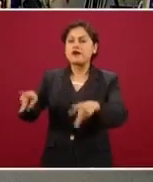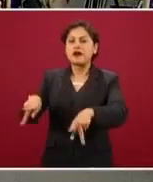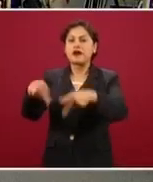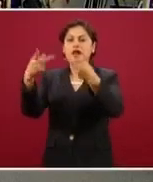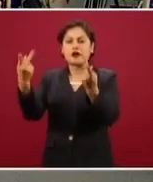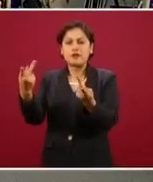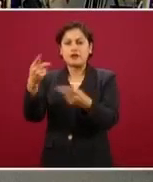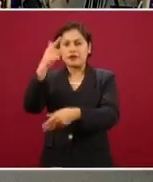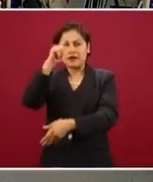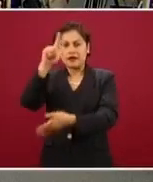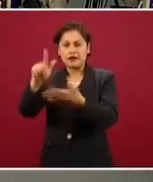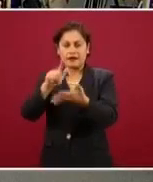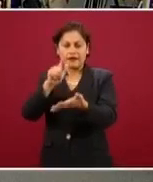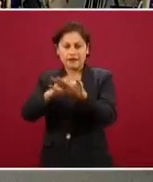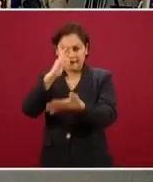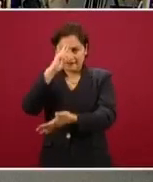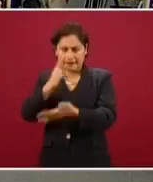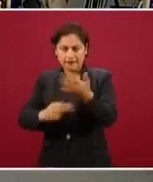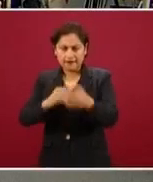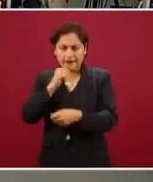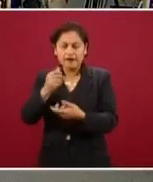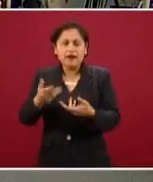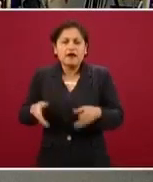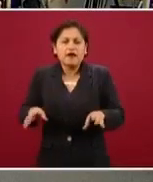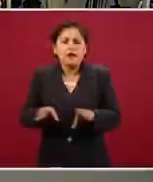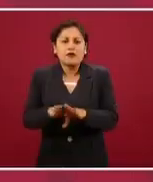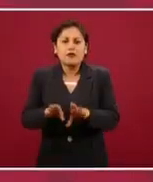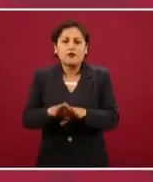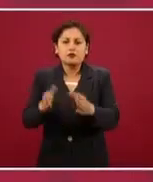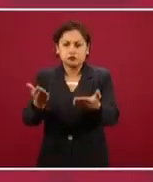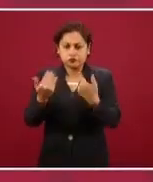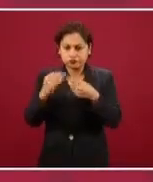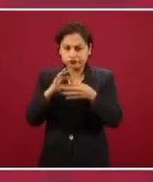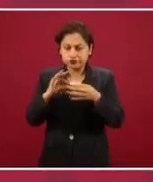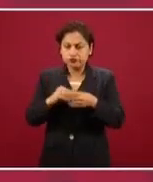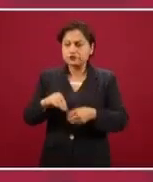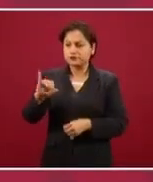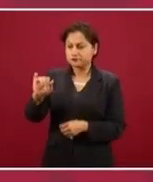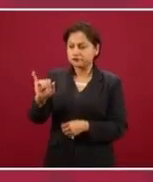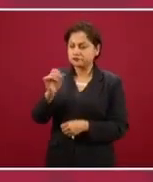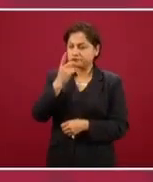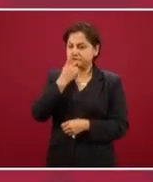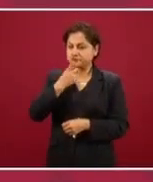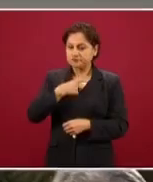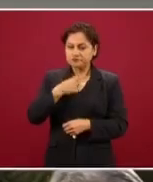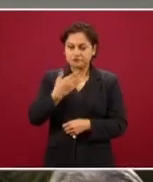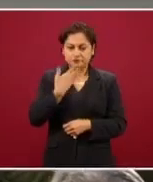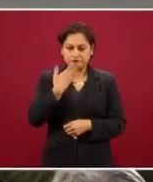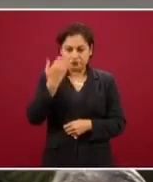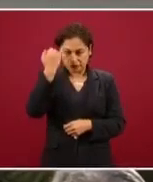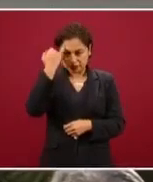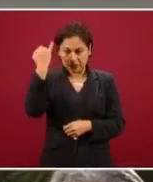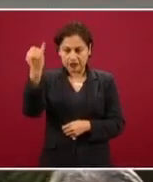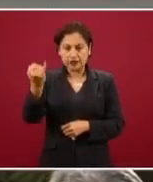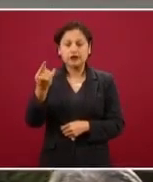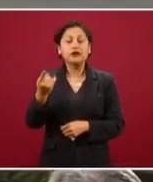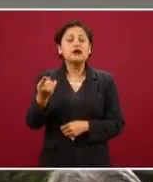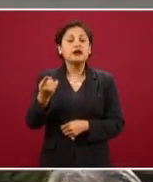tu pregunta, tu recomendación. Vamos a que el martes